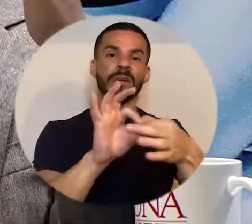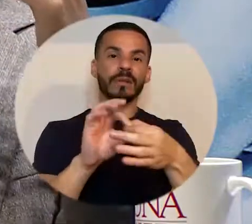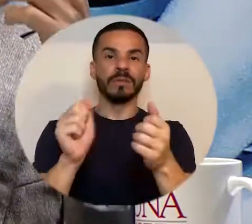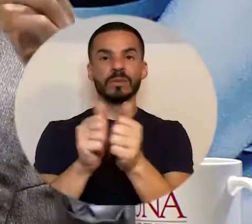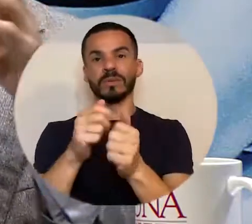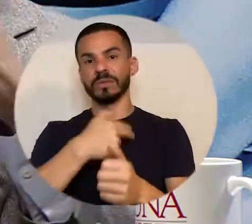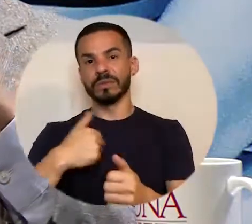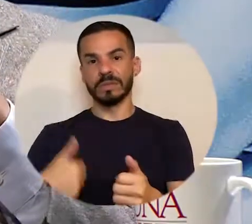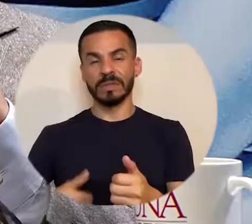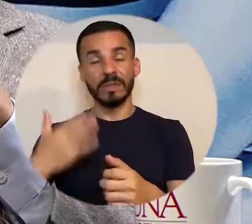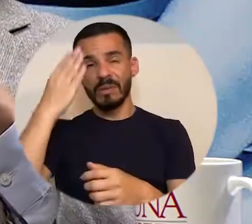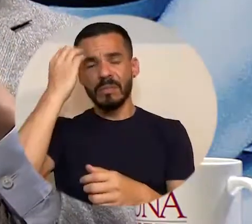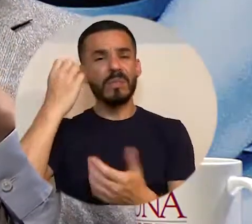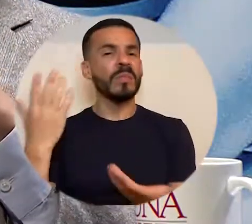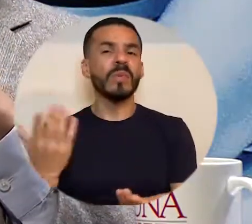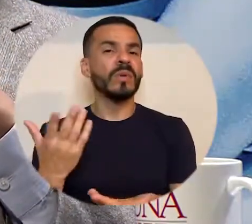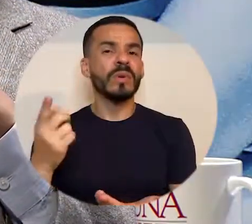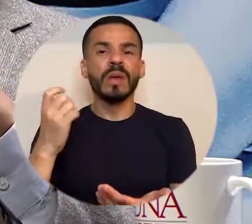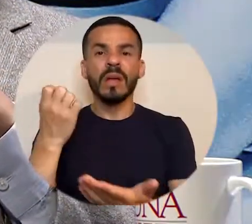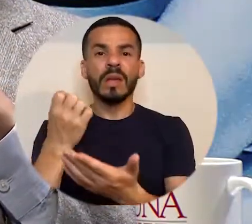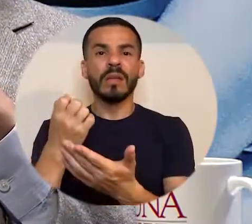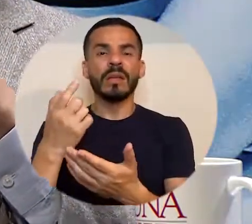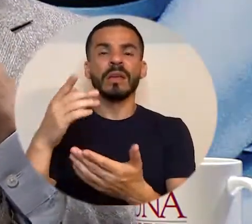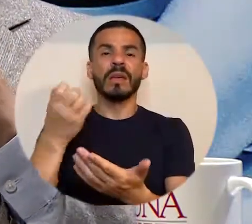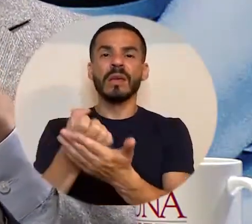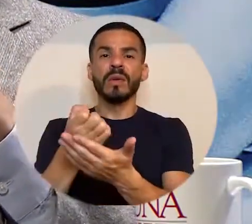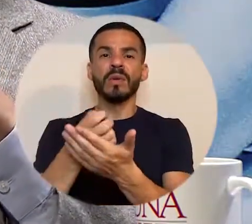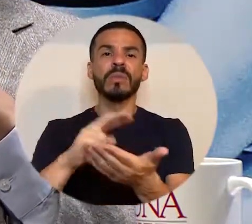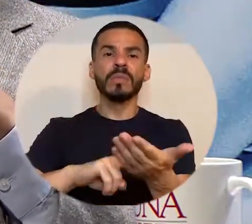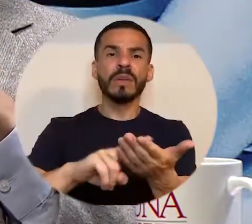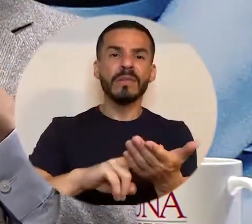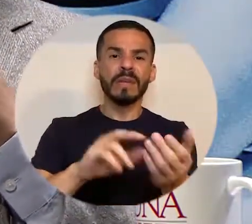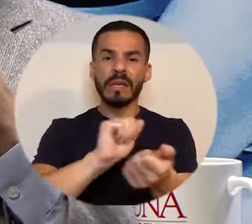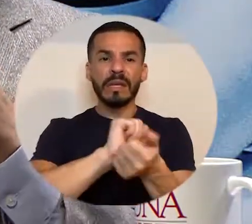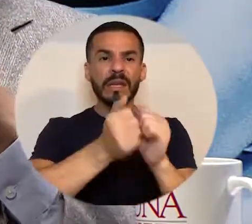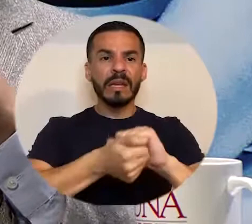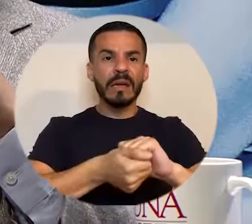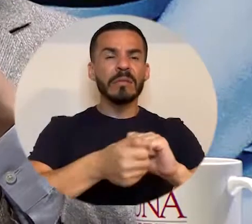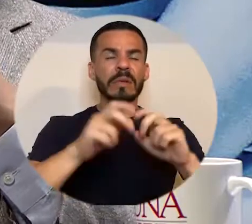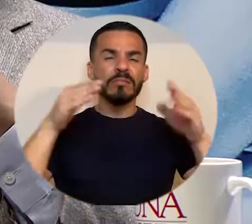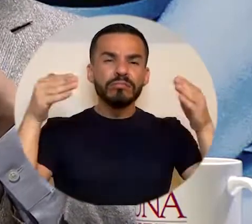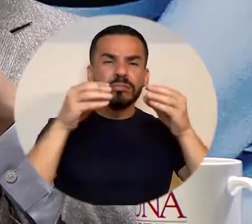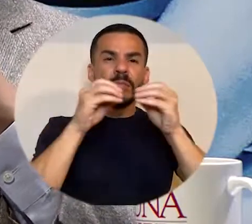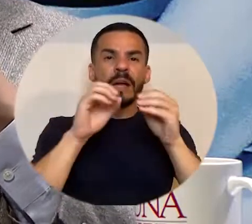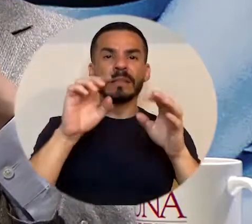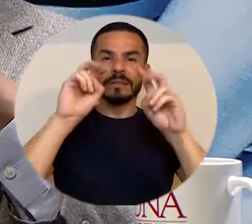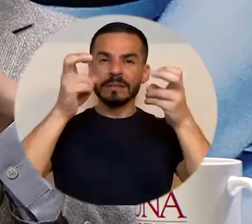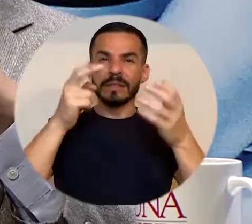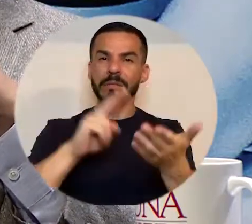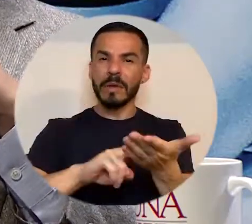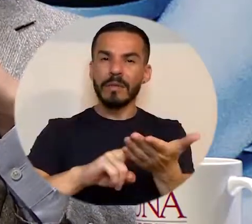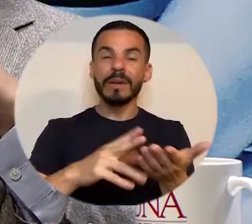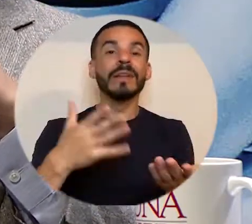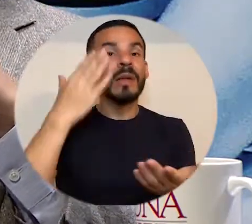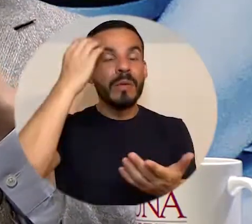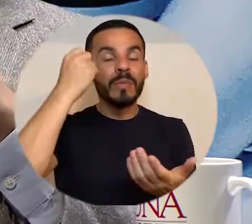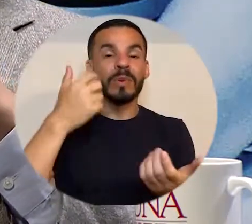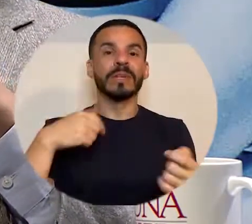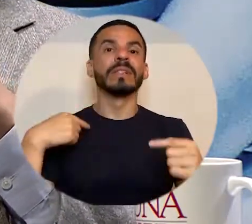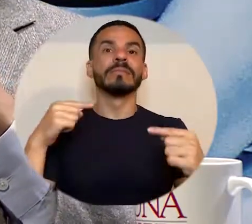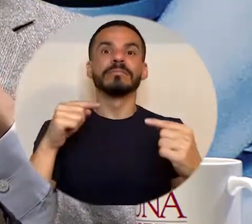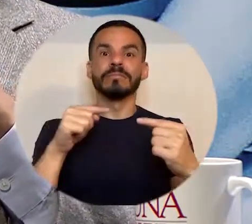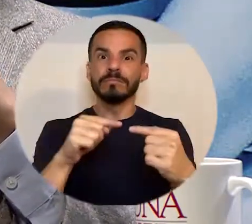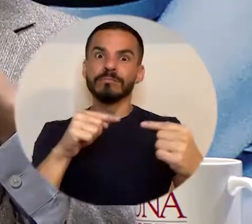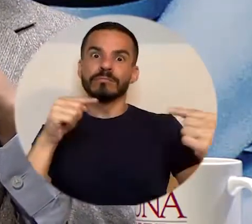a esa relación con China. ¿Por qué una economía verde y reposicionar el tema verde? Porque